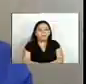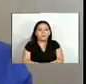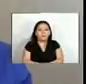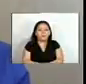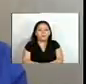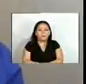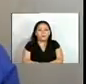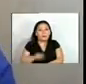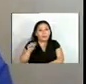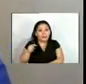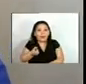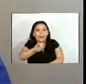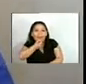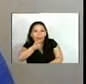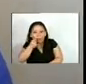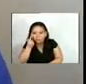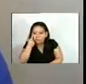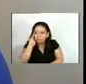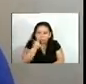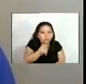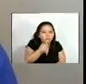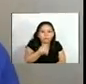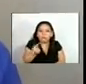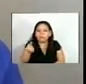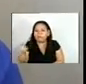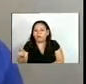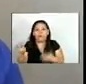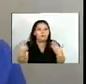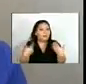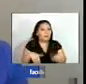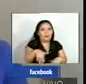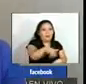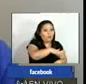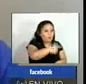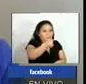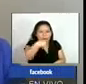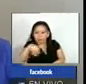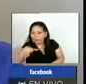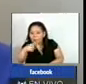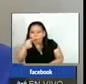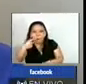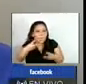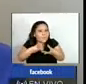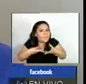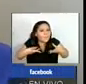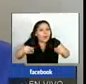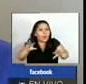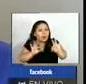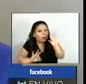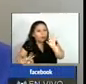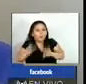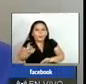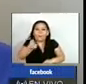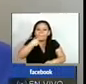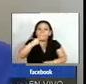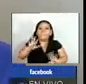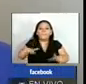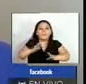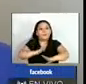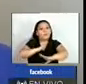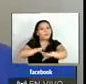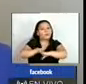Uno de nuestros equipos constató que son varias las farmacias que reportan desabastecimiento de medicamentos para tratar